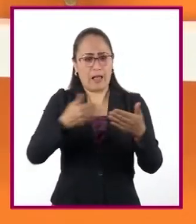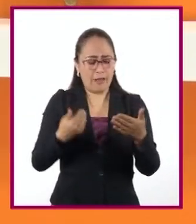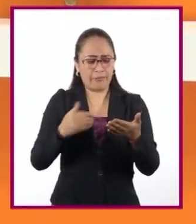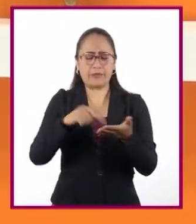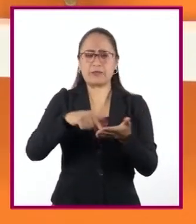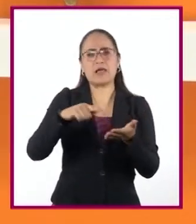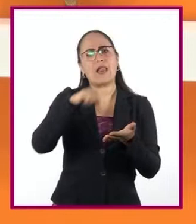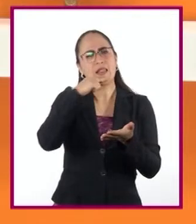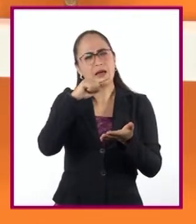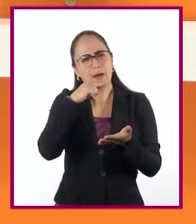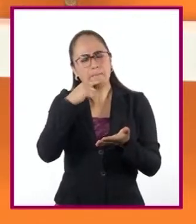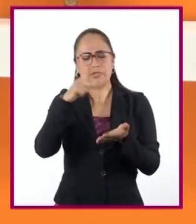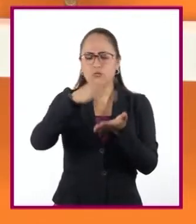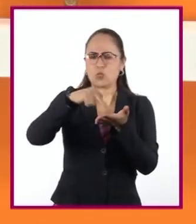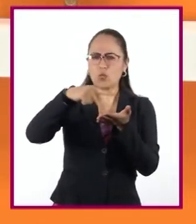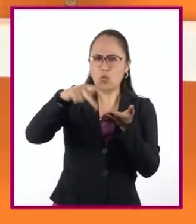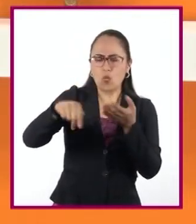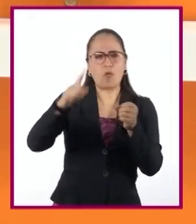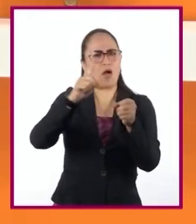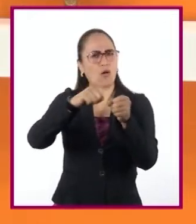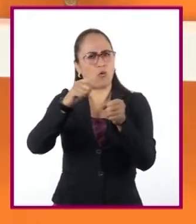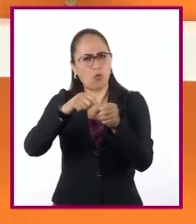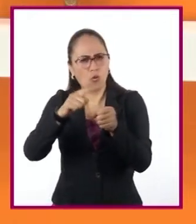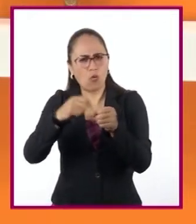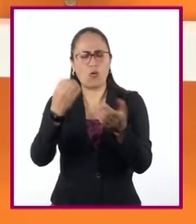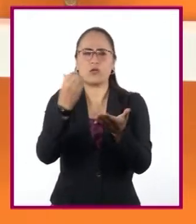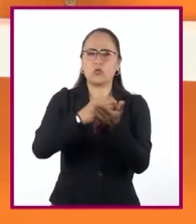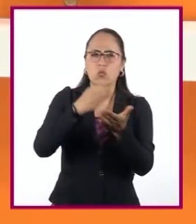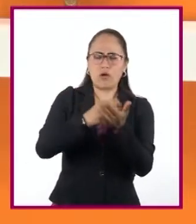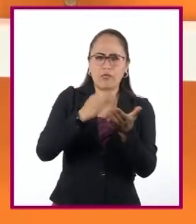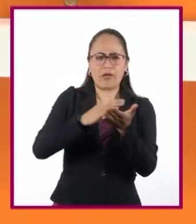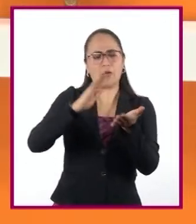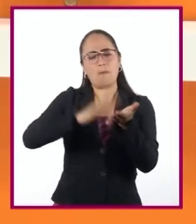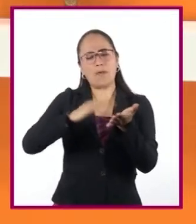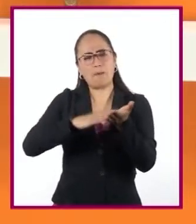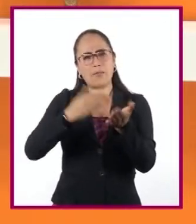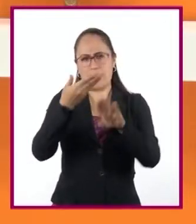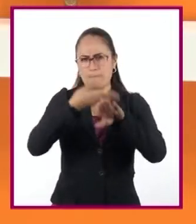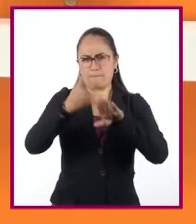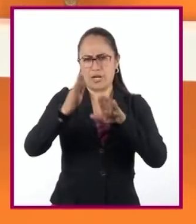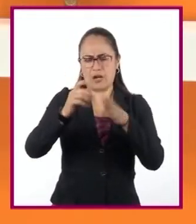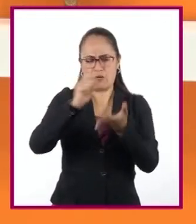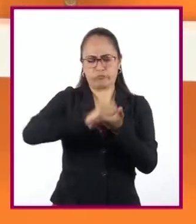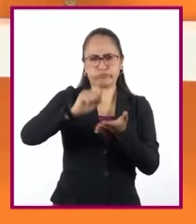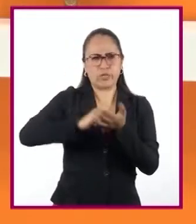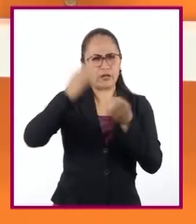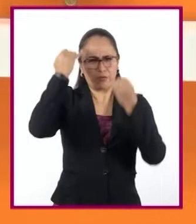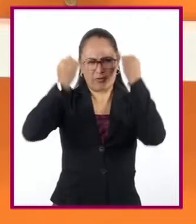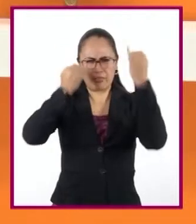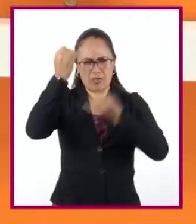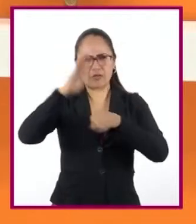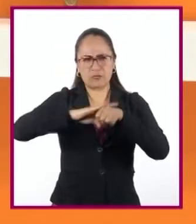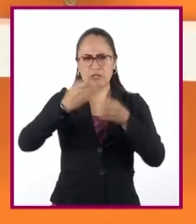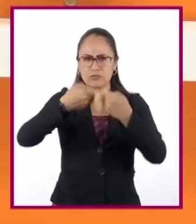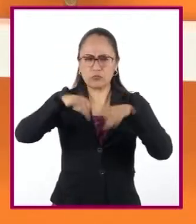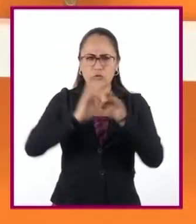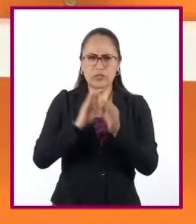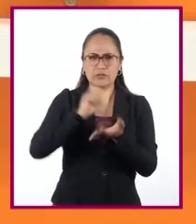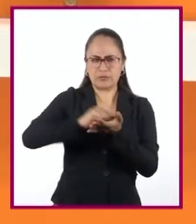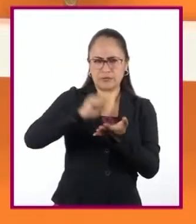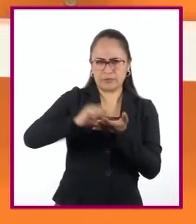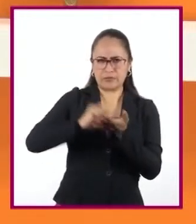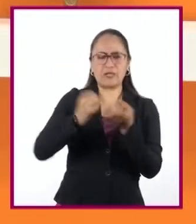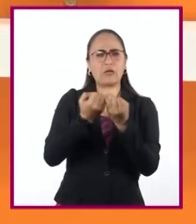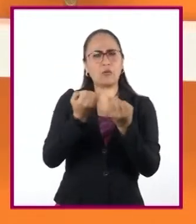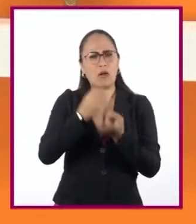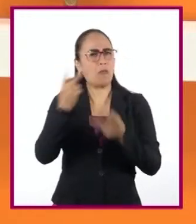o bolígrafo, colores, cuaderno u hojas blancas para que puedan anotar las ideas principales, así como las preguntas